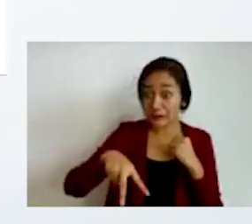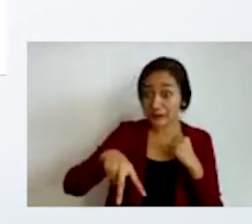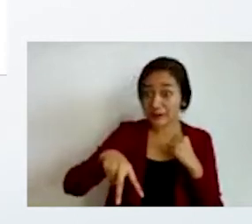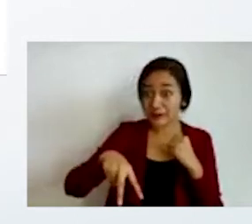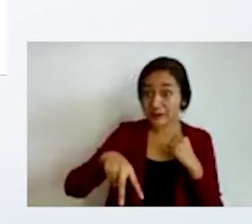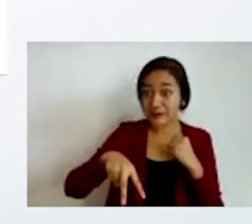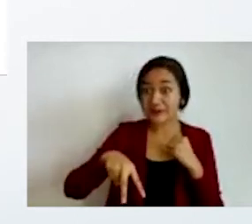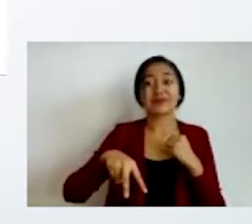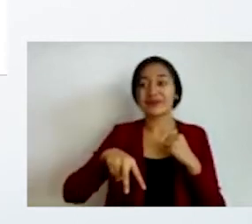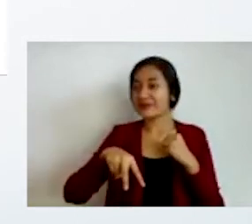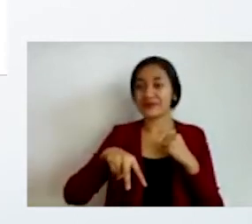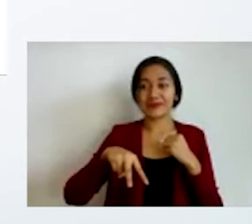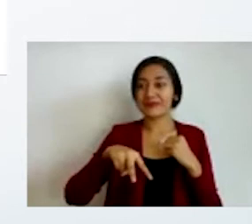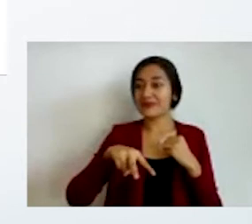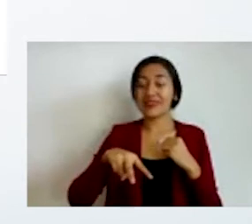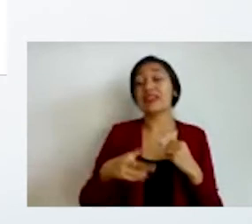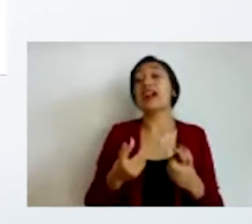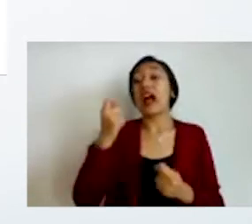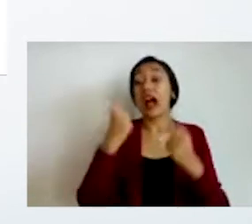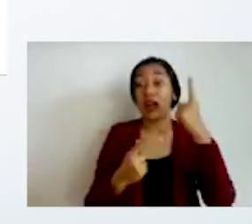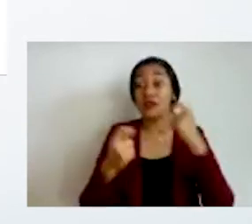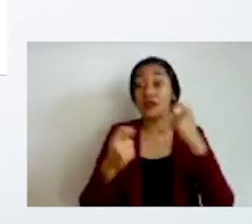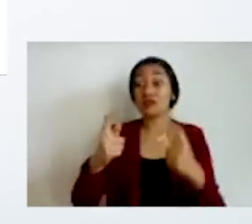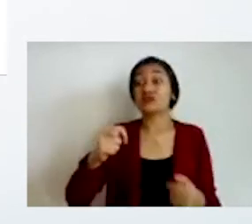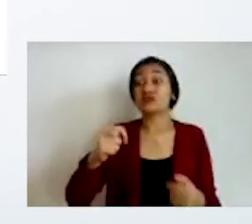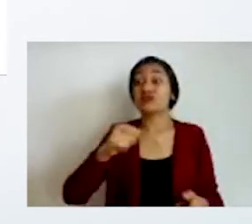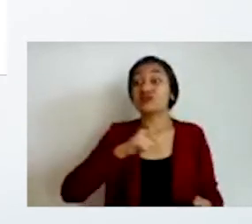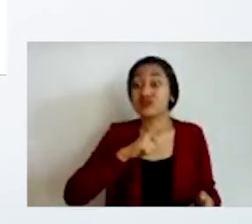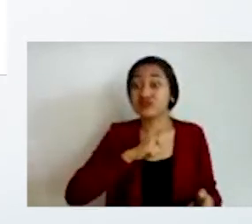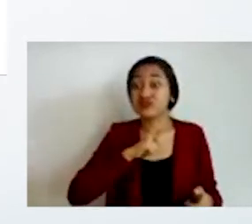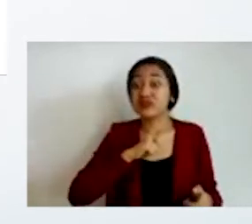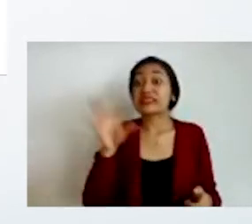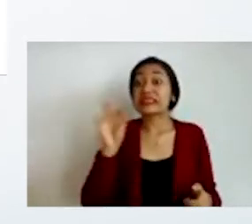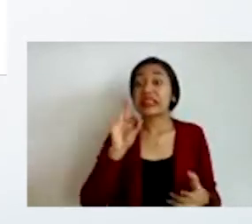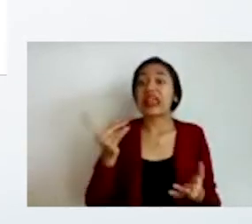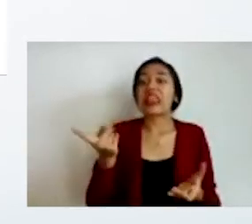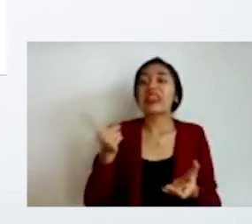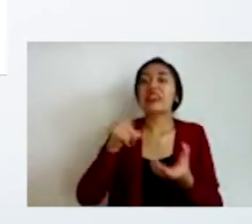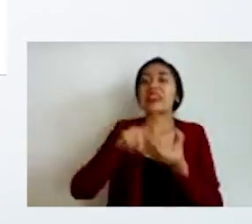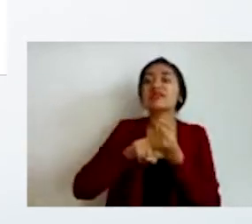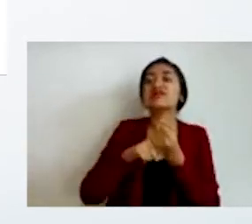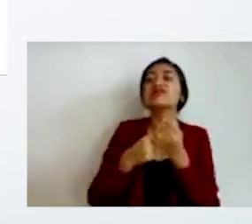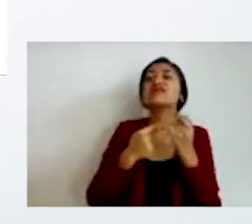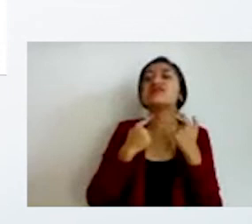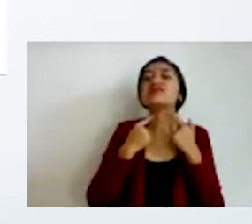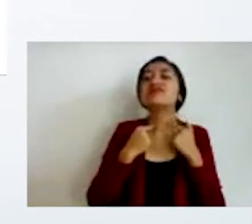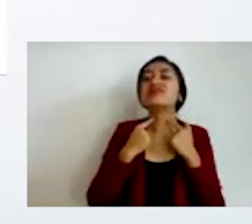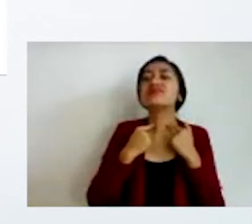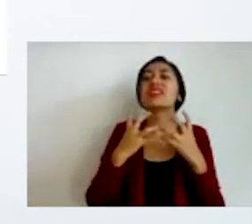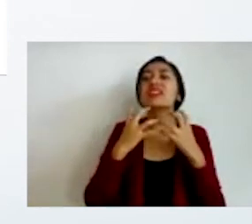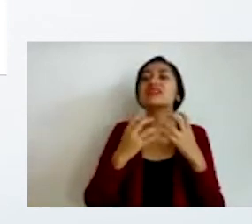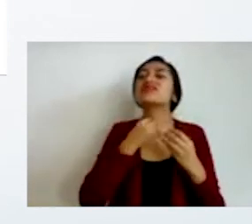pura. Las personas que tienen tos con frecuencia pueden tener secreciones, y entonces ya la tos deja de ser seca. La